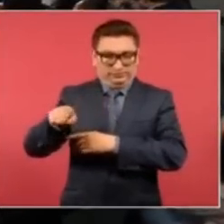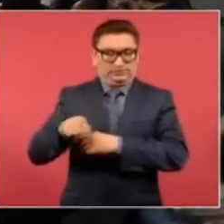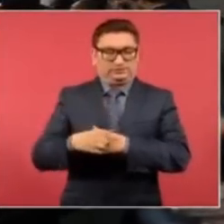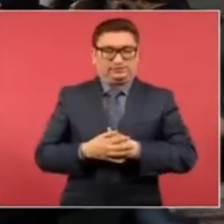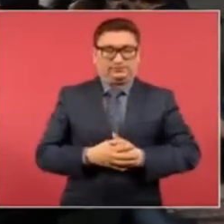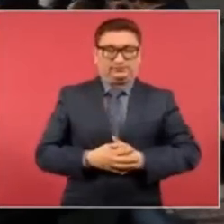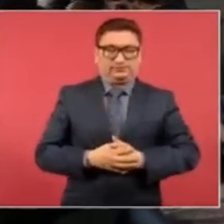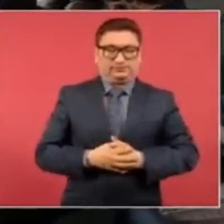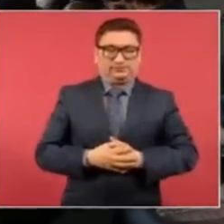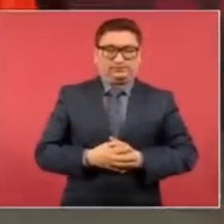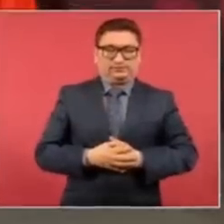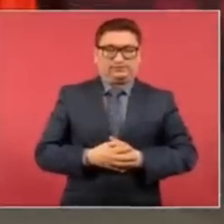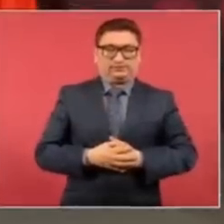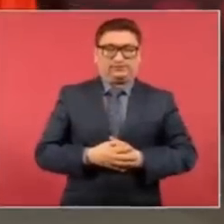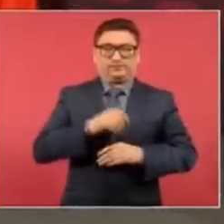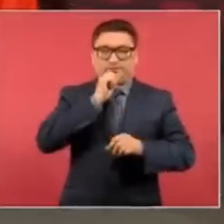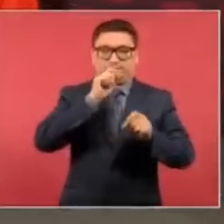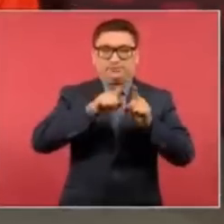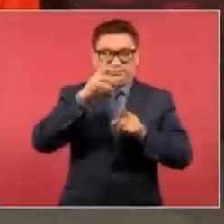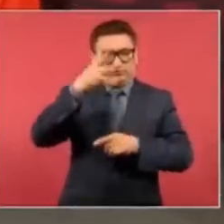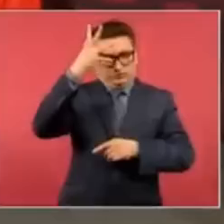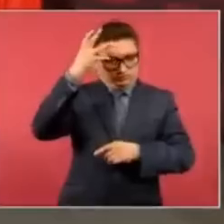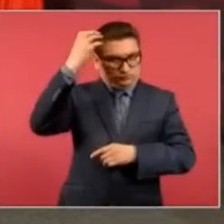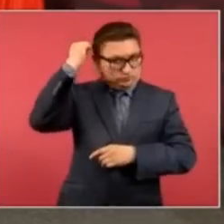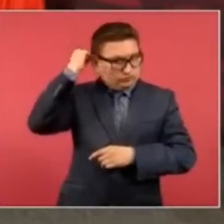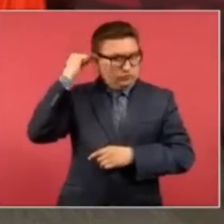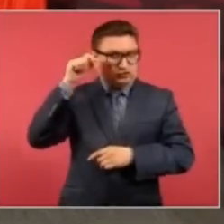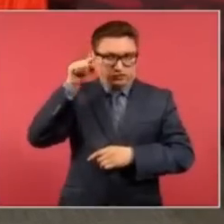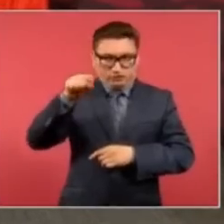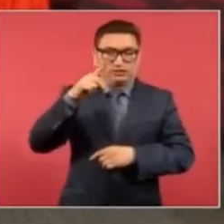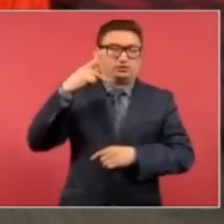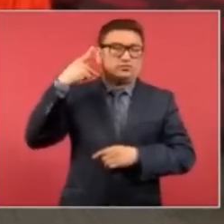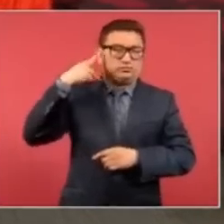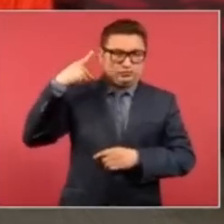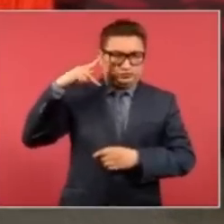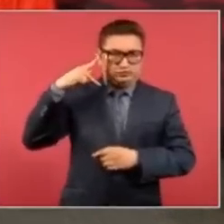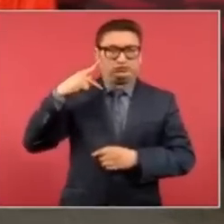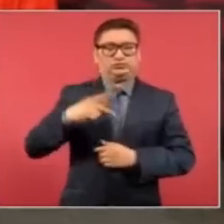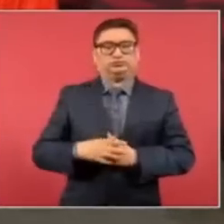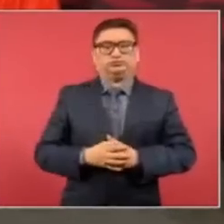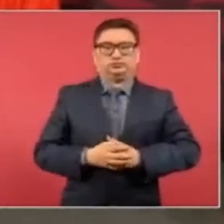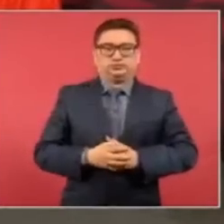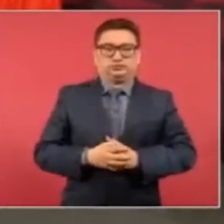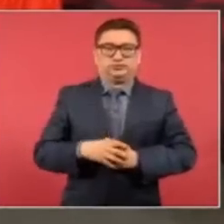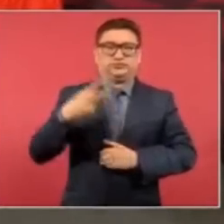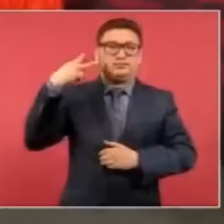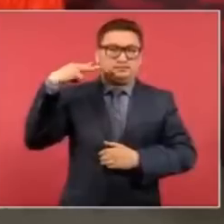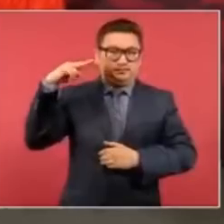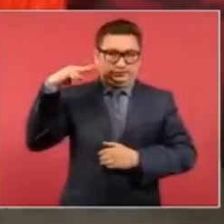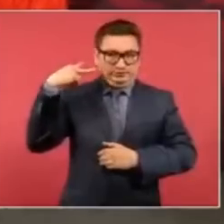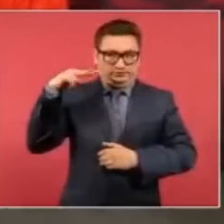mismo sucedía en Morelos, en Puebla, en